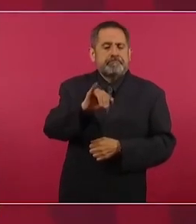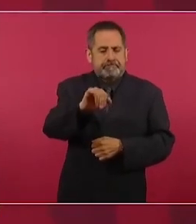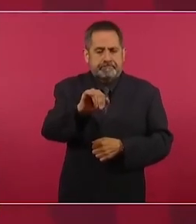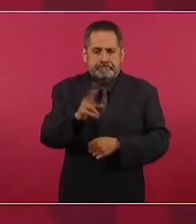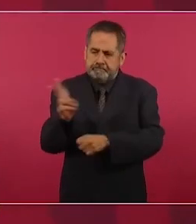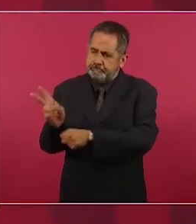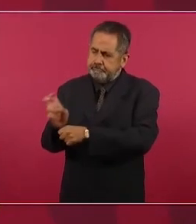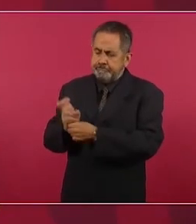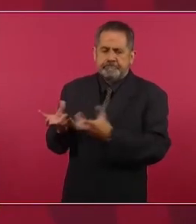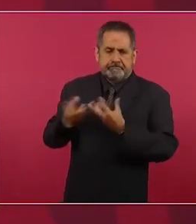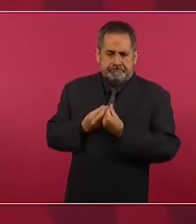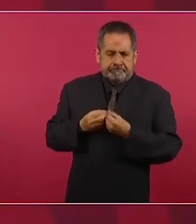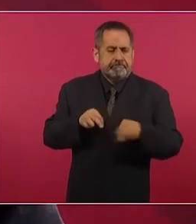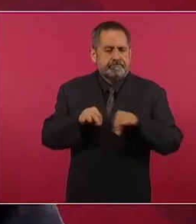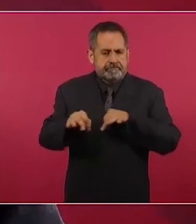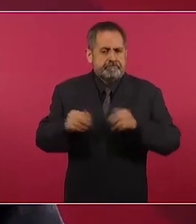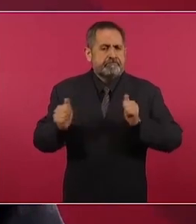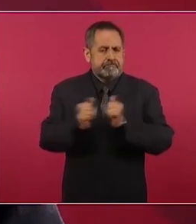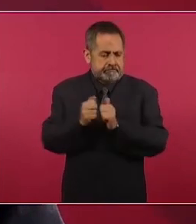Carlos Joaquín.